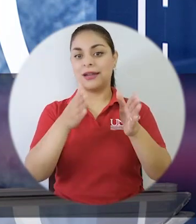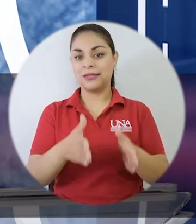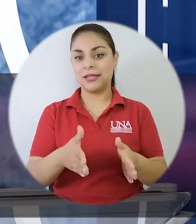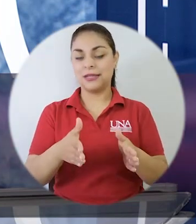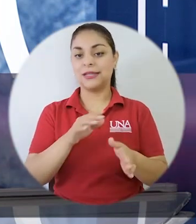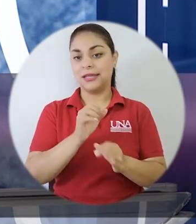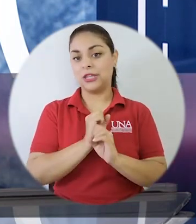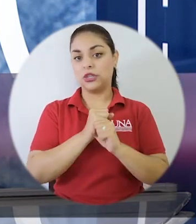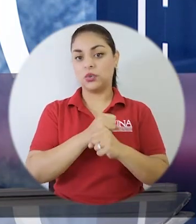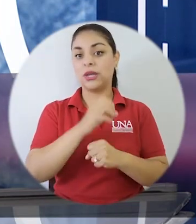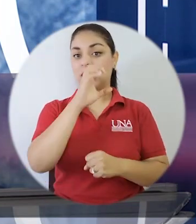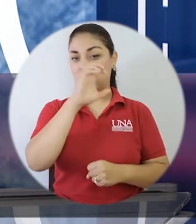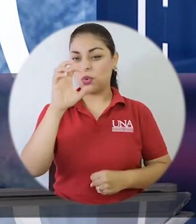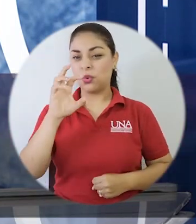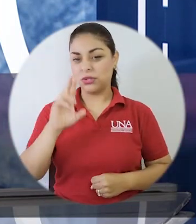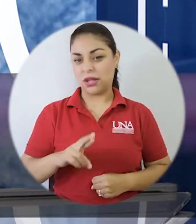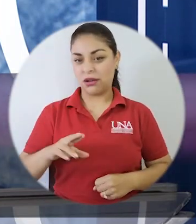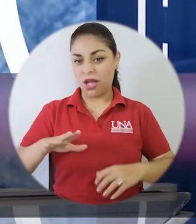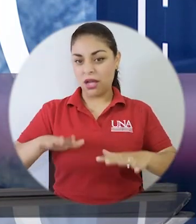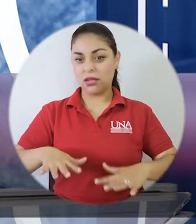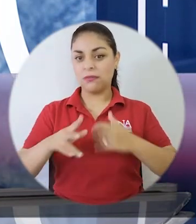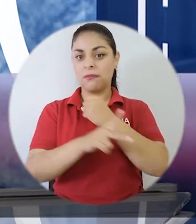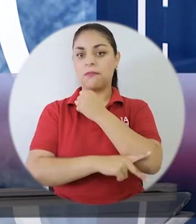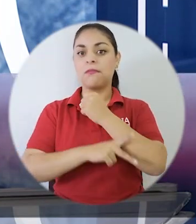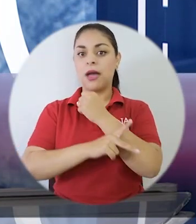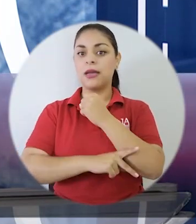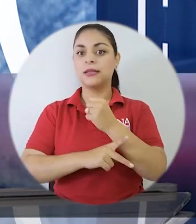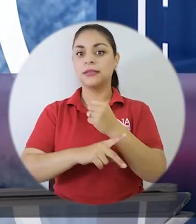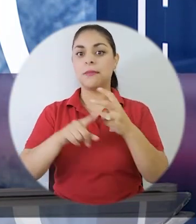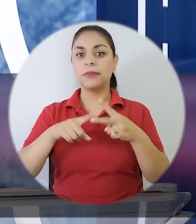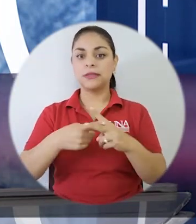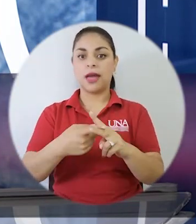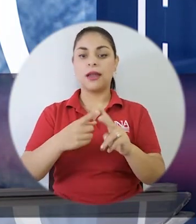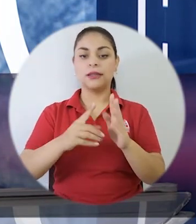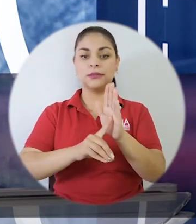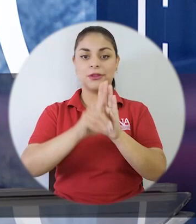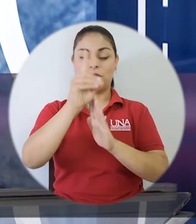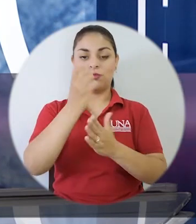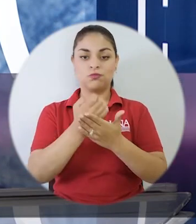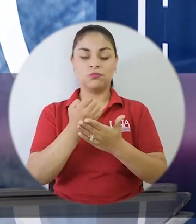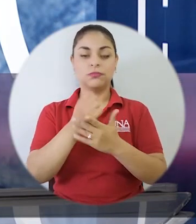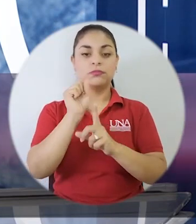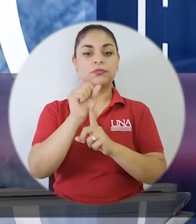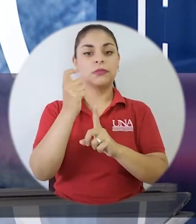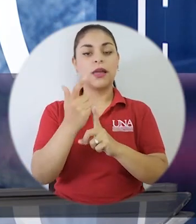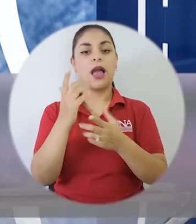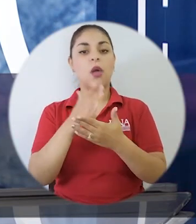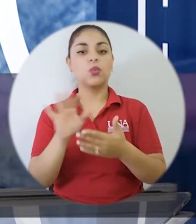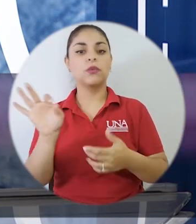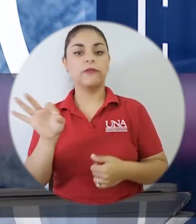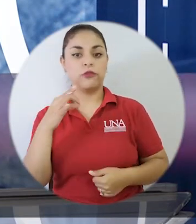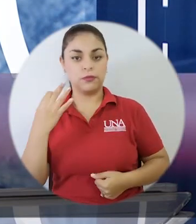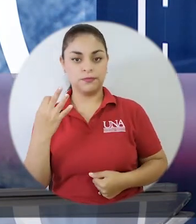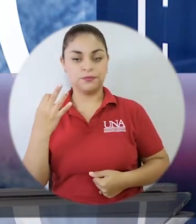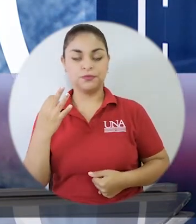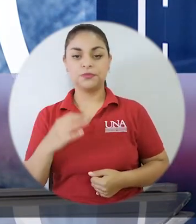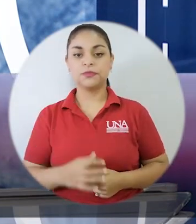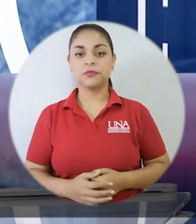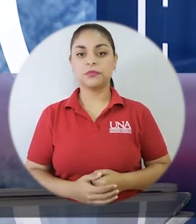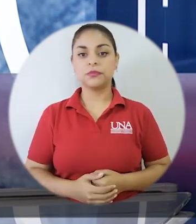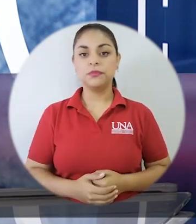camino costarricense que hizo que el país abordara, ¿verdad?, el desarrollo económico y social desde cierta